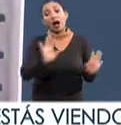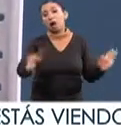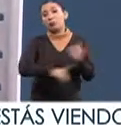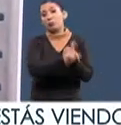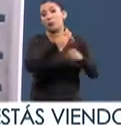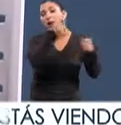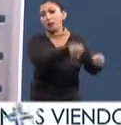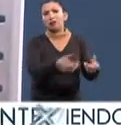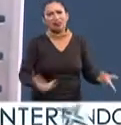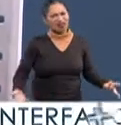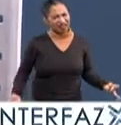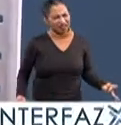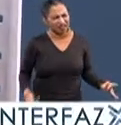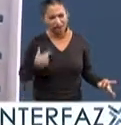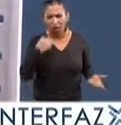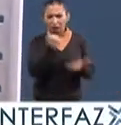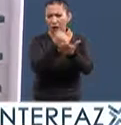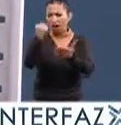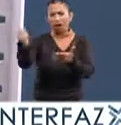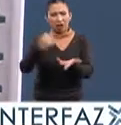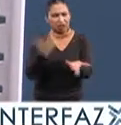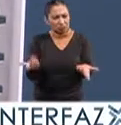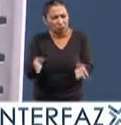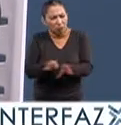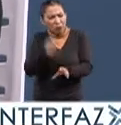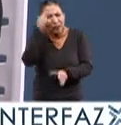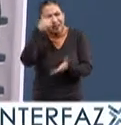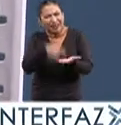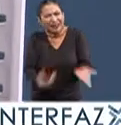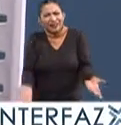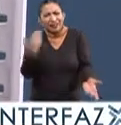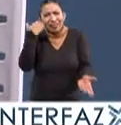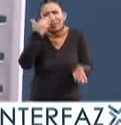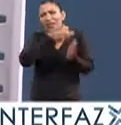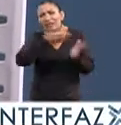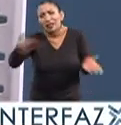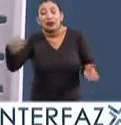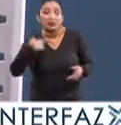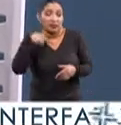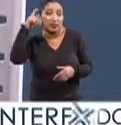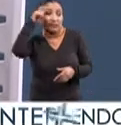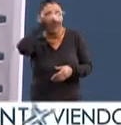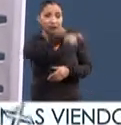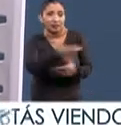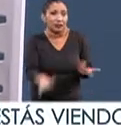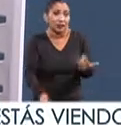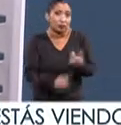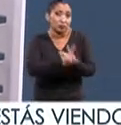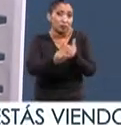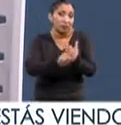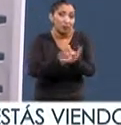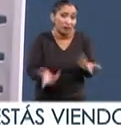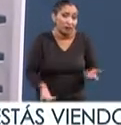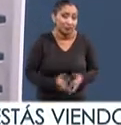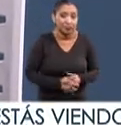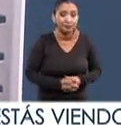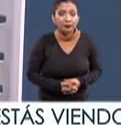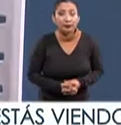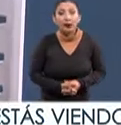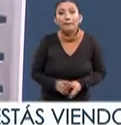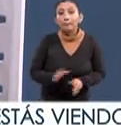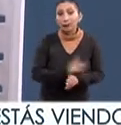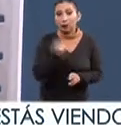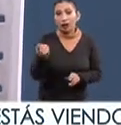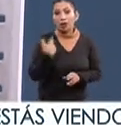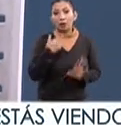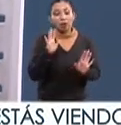déficit de atención, y se les etiqueta de una forma que a la larga puede ser muy, muy contraproducente, es la verdad, porque